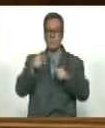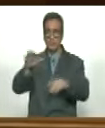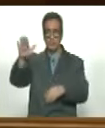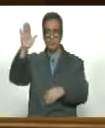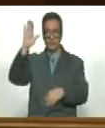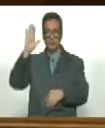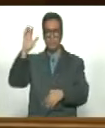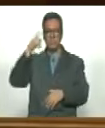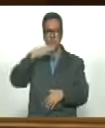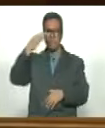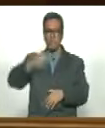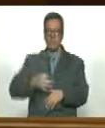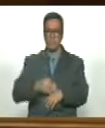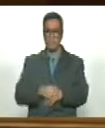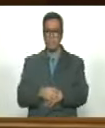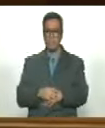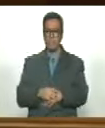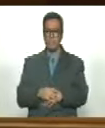compromiso, su convicción,